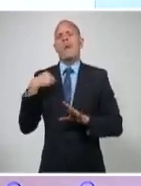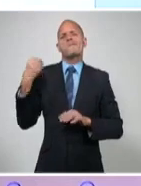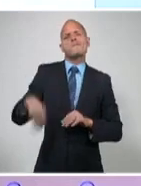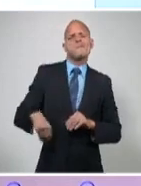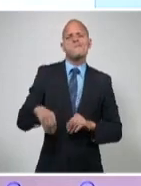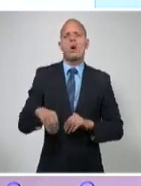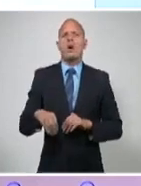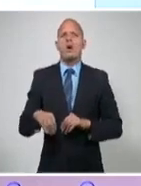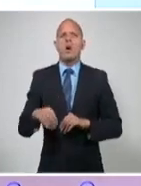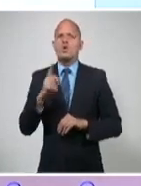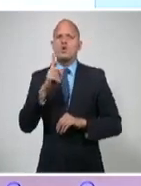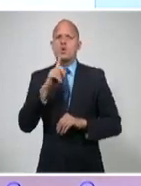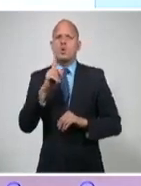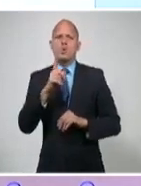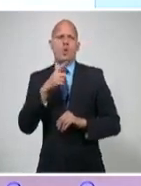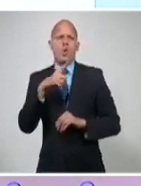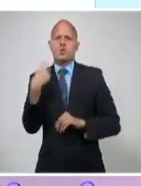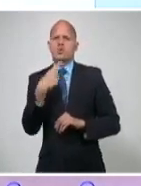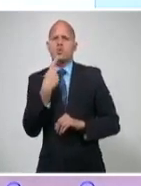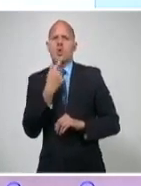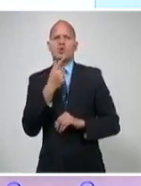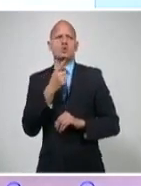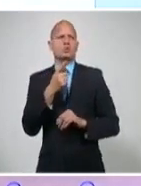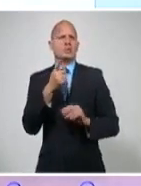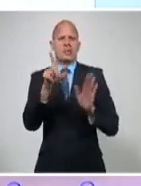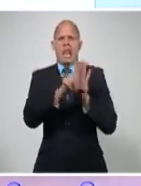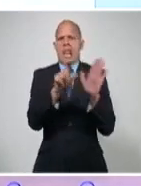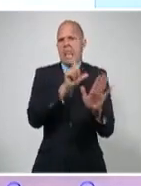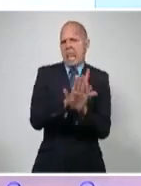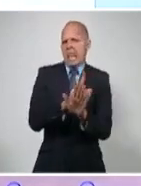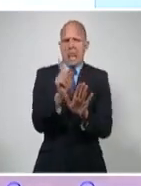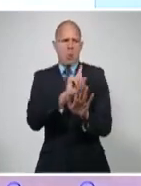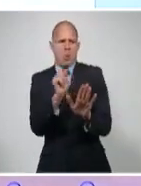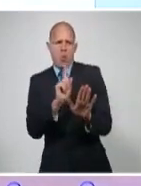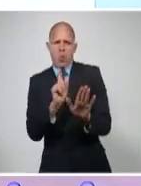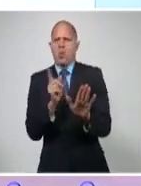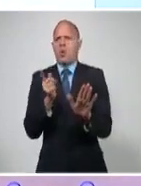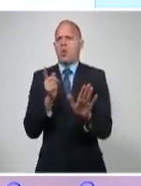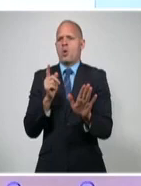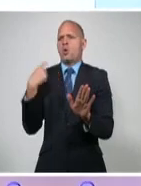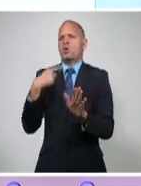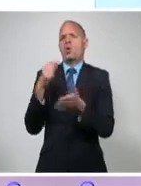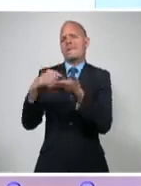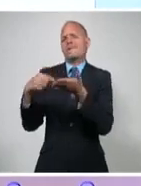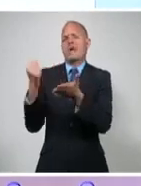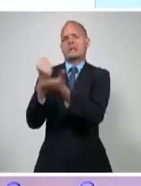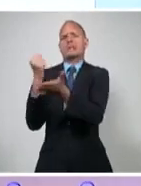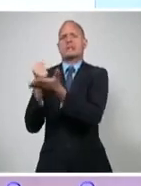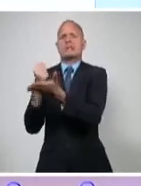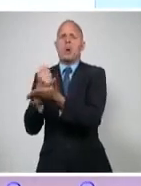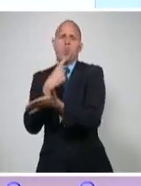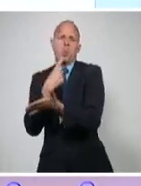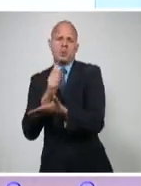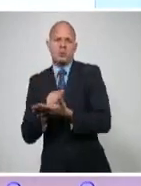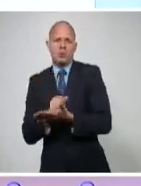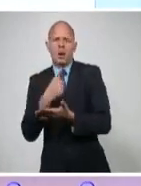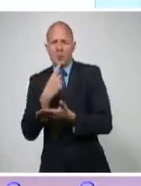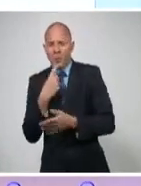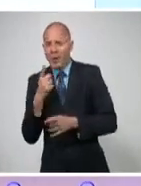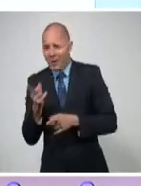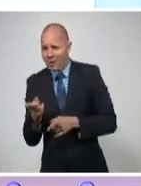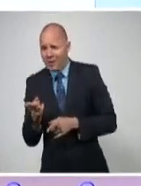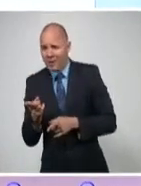simbólico, como han dicho, o si se pueda convertir en un acto ilegal y potencialmente dañino. Y voy a terminar por